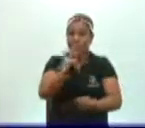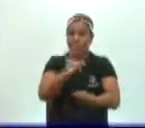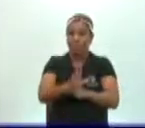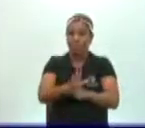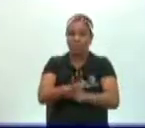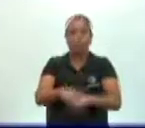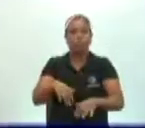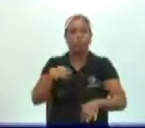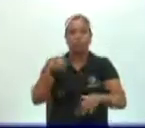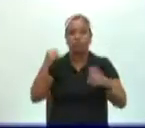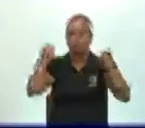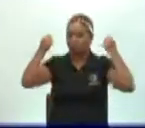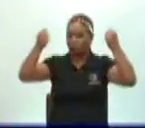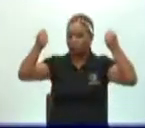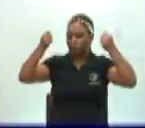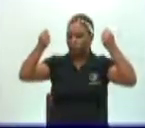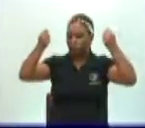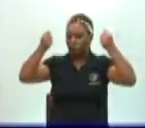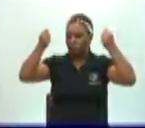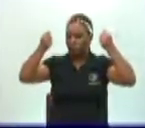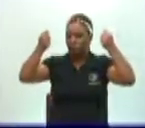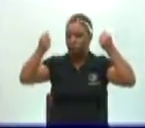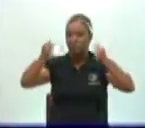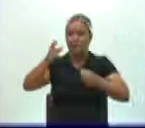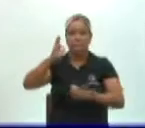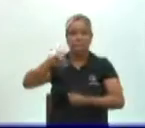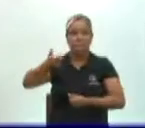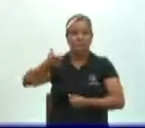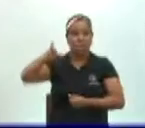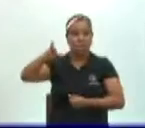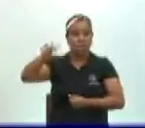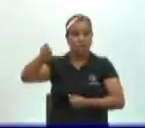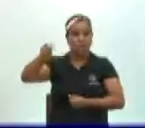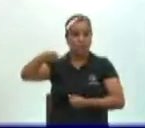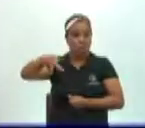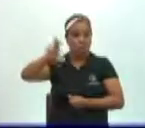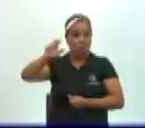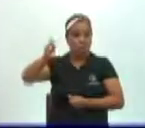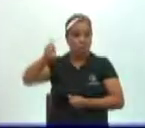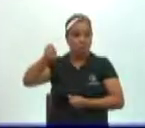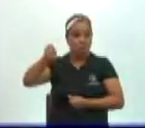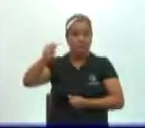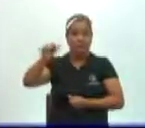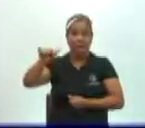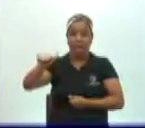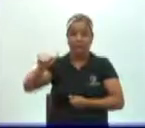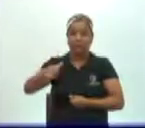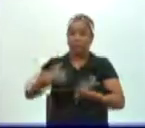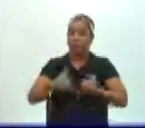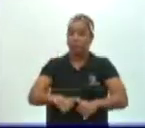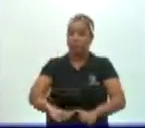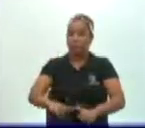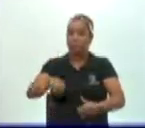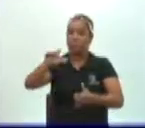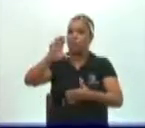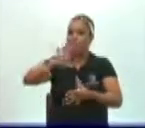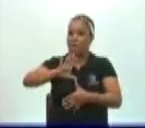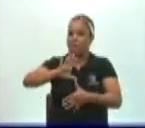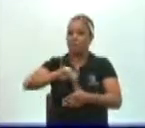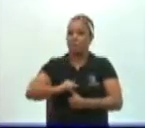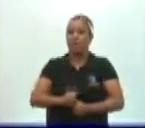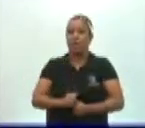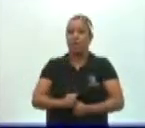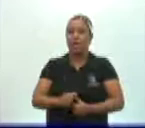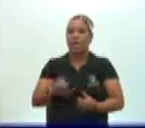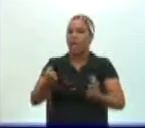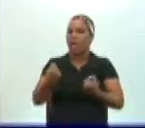de los comuneros de Paraguay, como observan en el mapa, encabezado por los criollos José de Anquera en contra de la injusticia